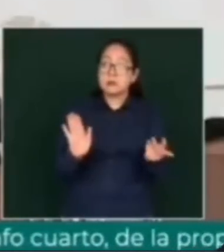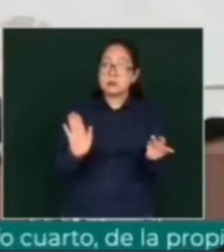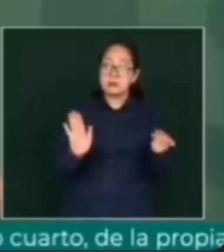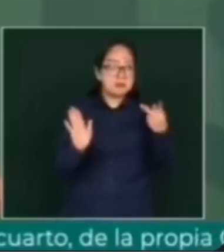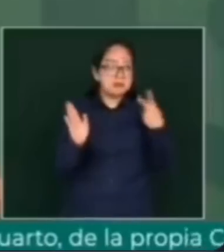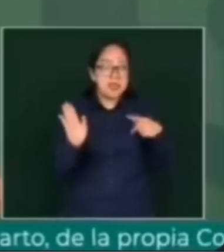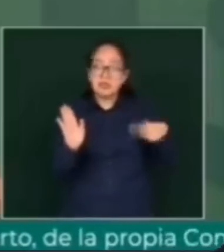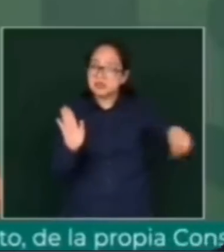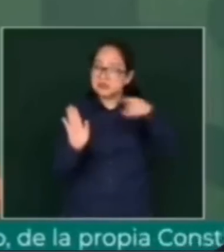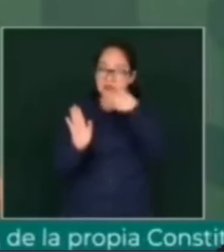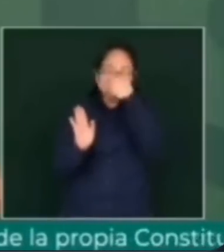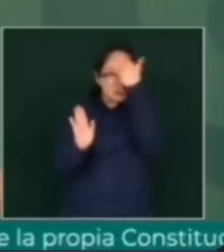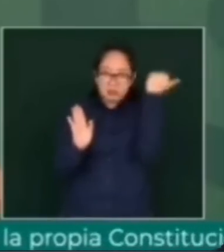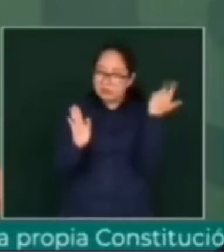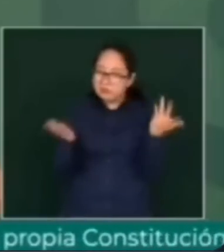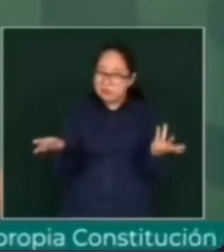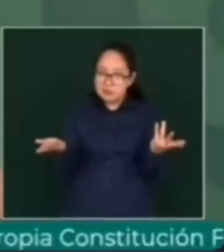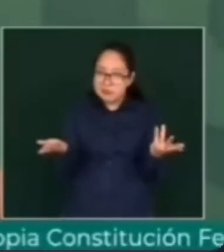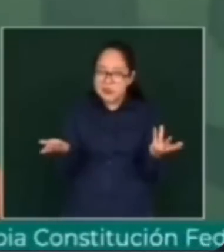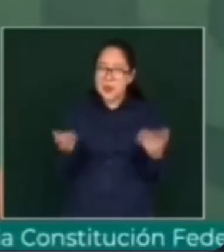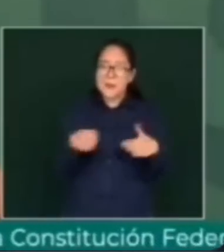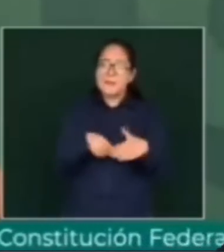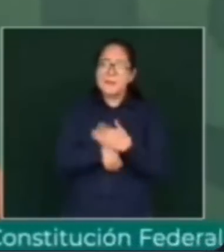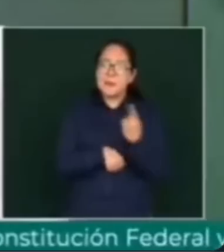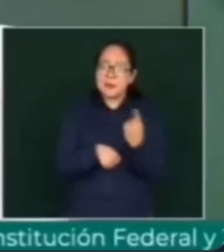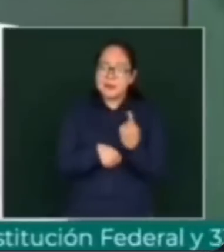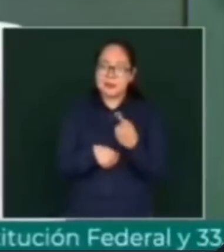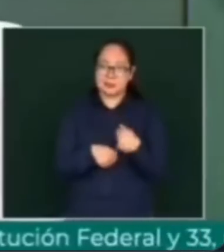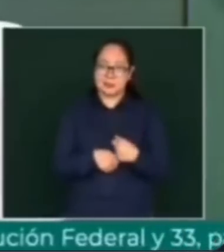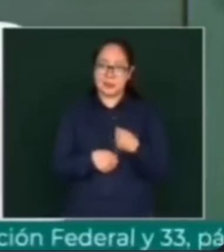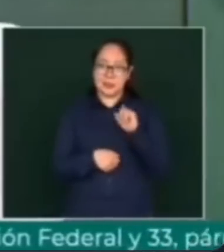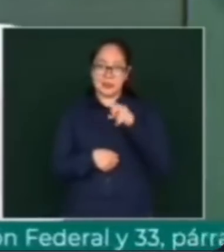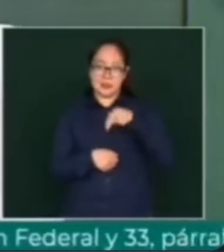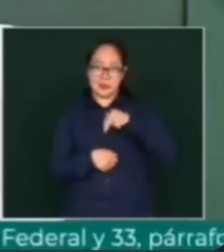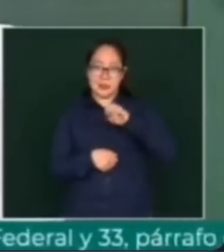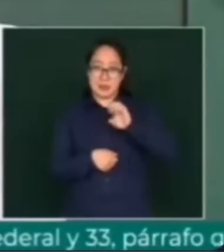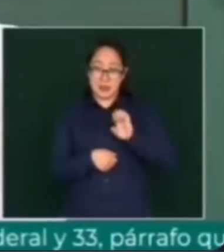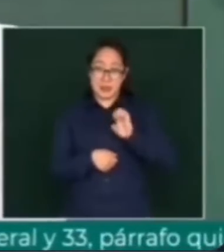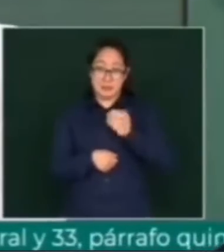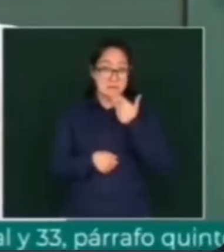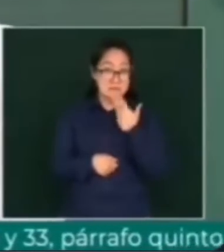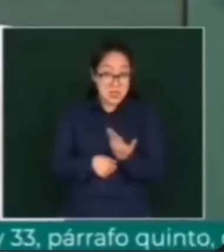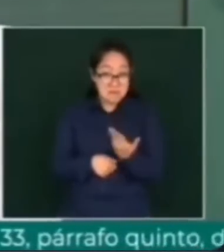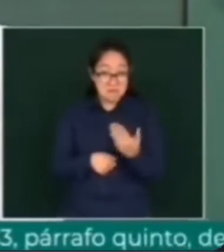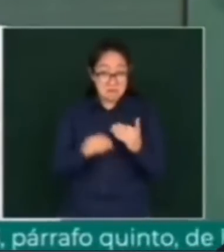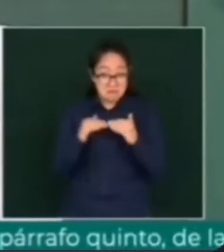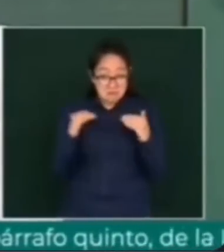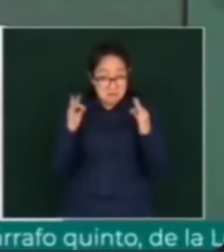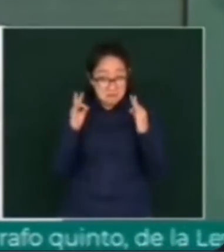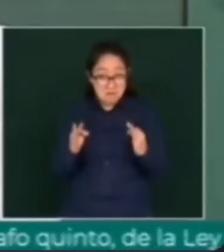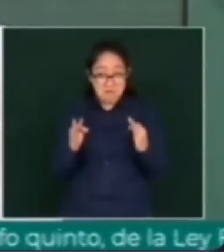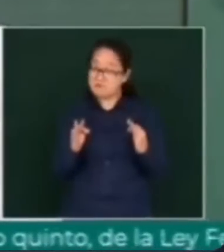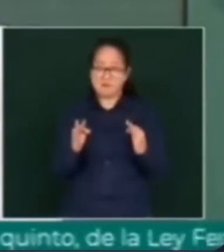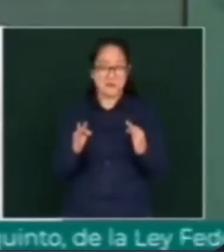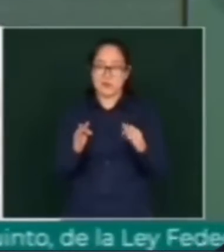López Obrador del decreto de la revocación de mandato. Un día antes en el Senado de México la oposición